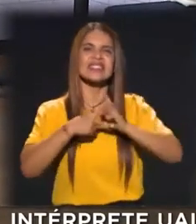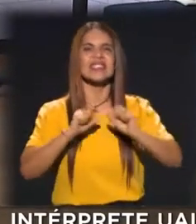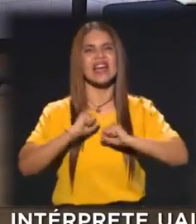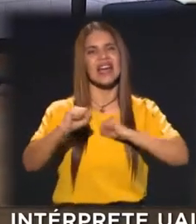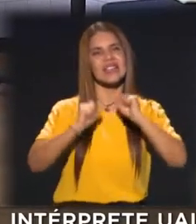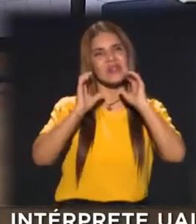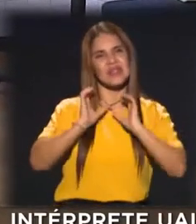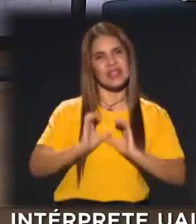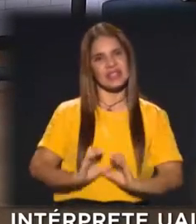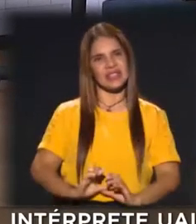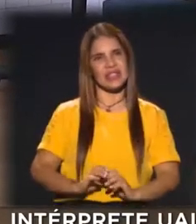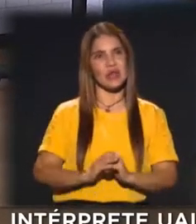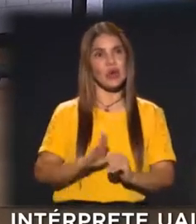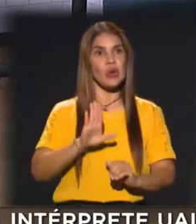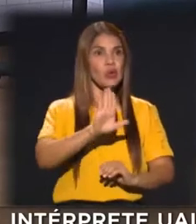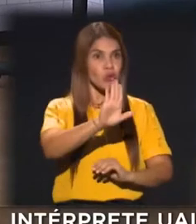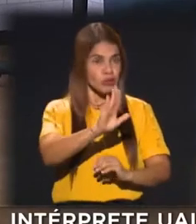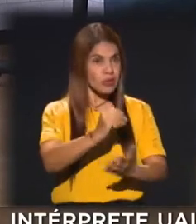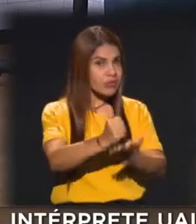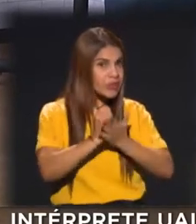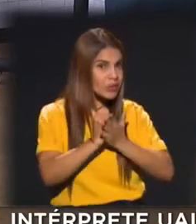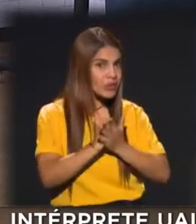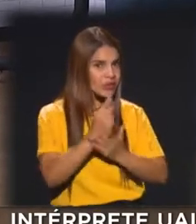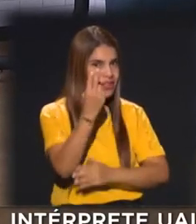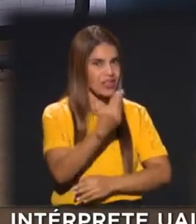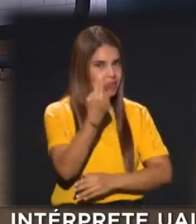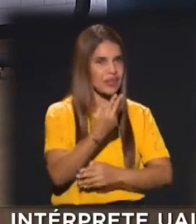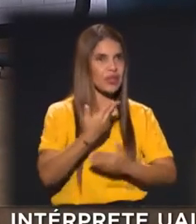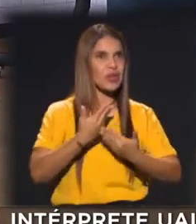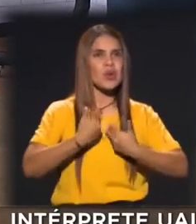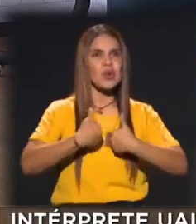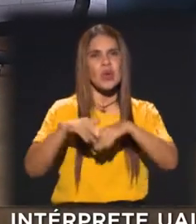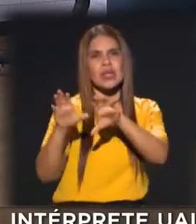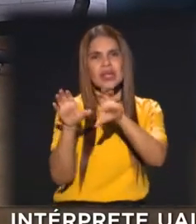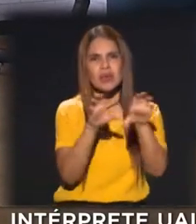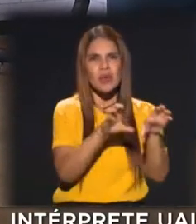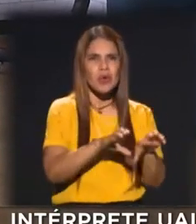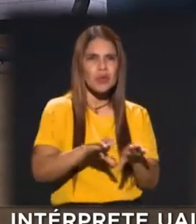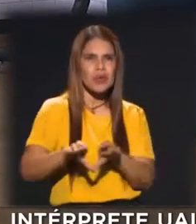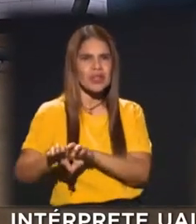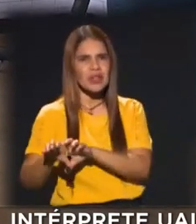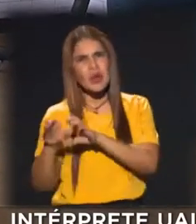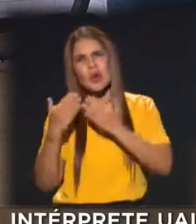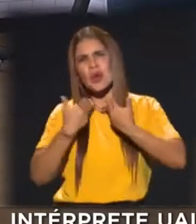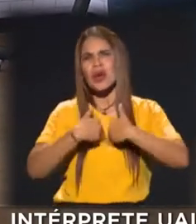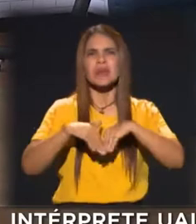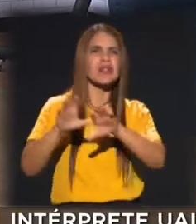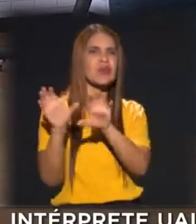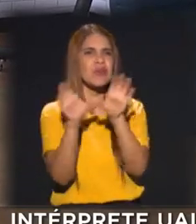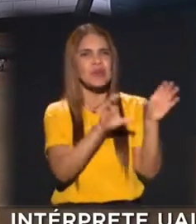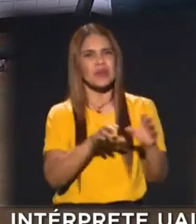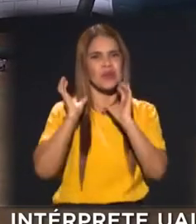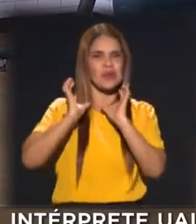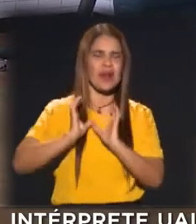física. Y dice así, usted me ayuda a ir repitiendo después de mí. Listo. Cualquier movimiento, movimiento corporal. Cualquier